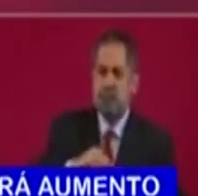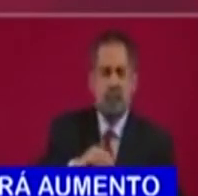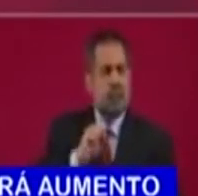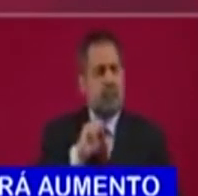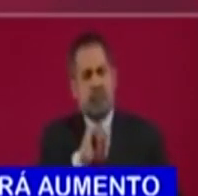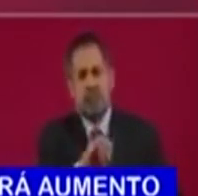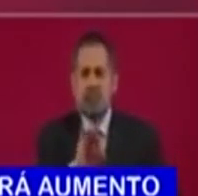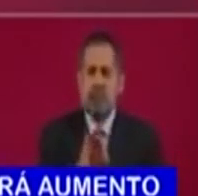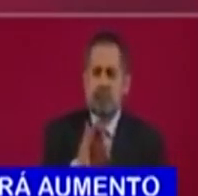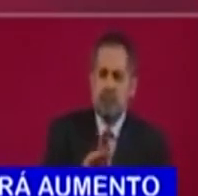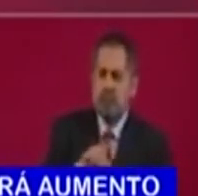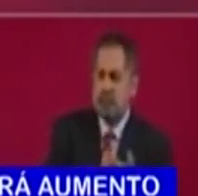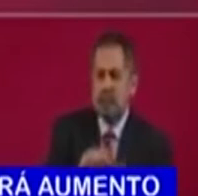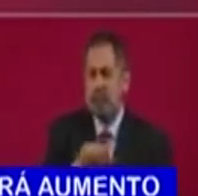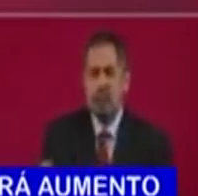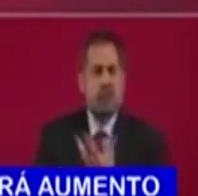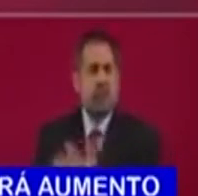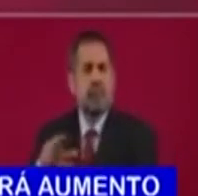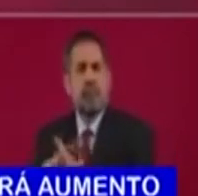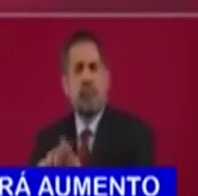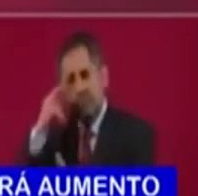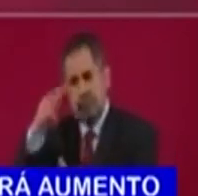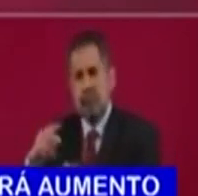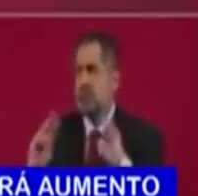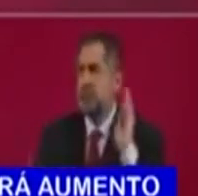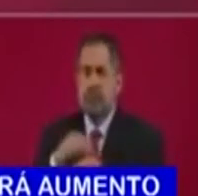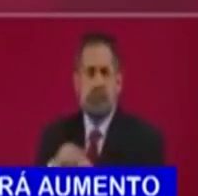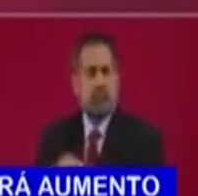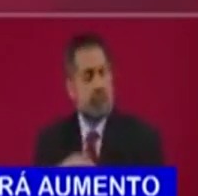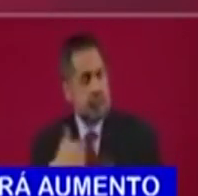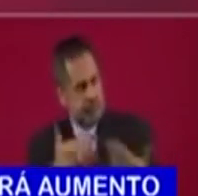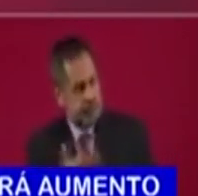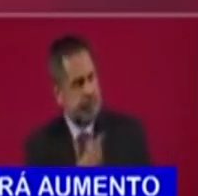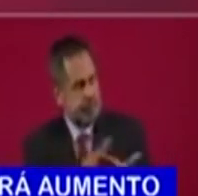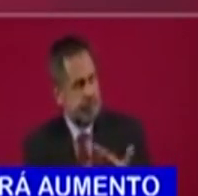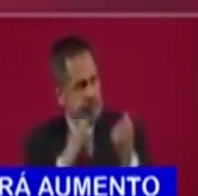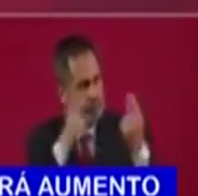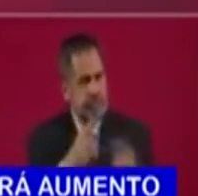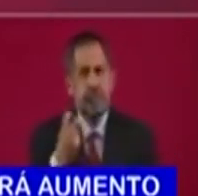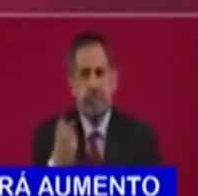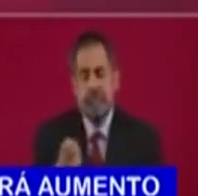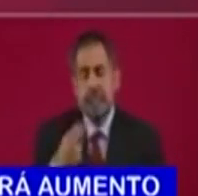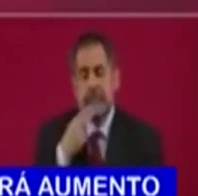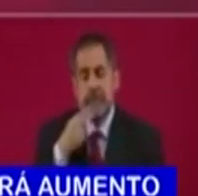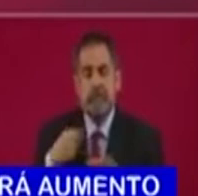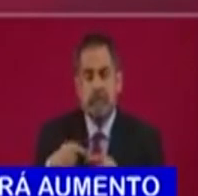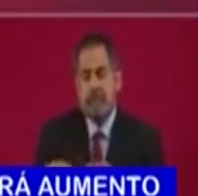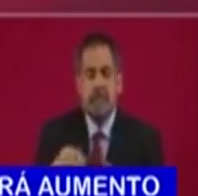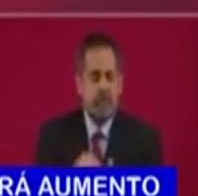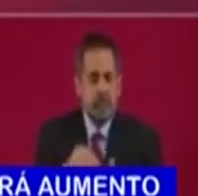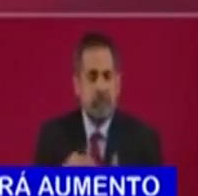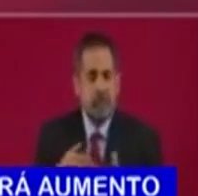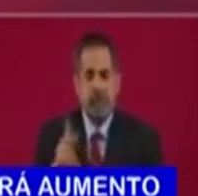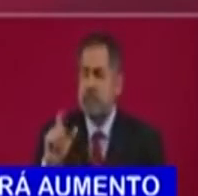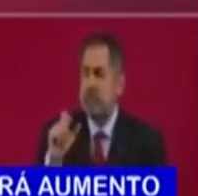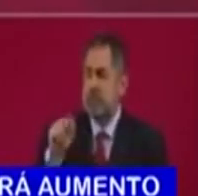favor de los migrantes de México y del mundo, lo cual permitirá continuar con el